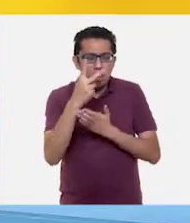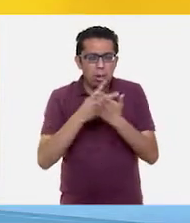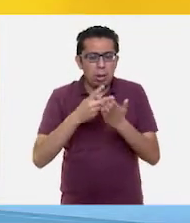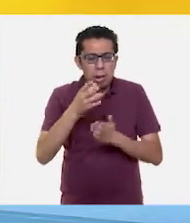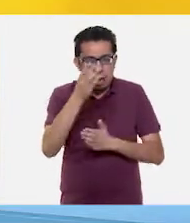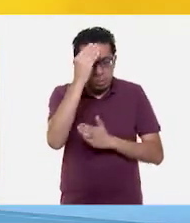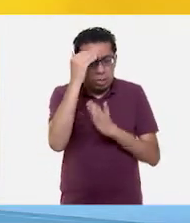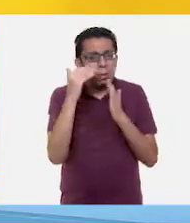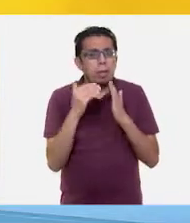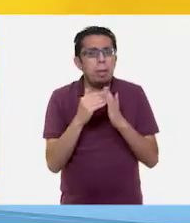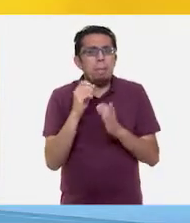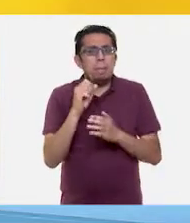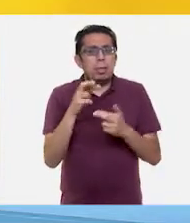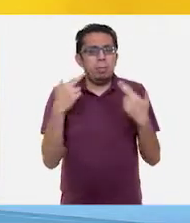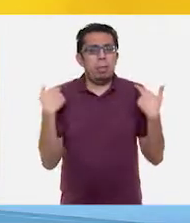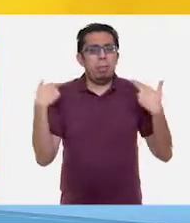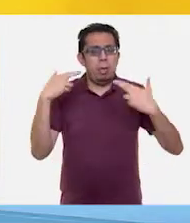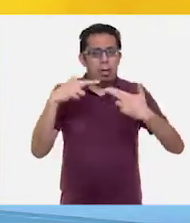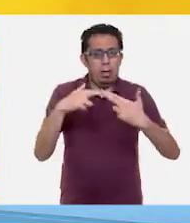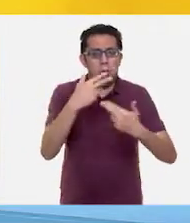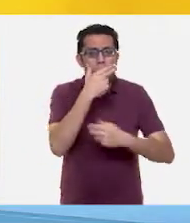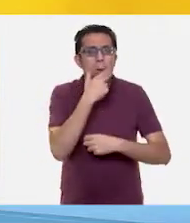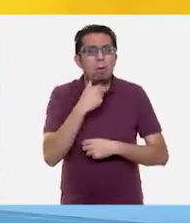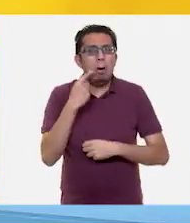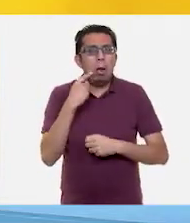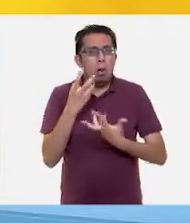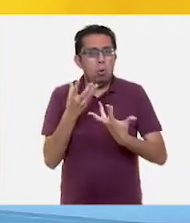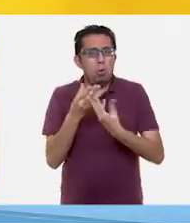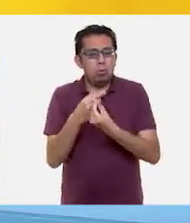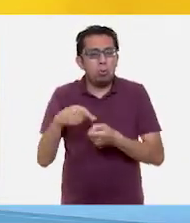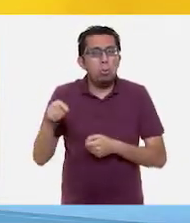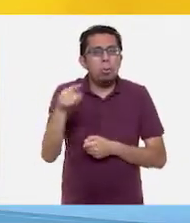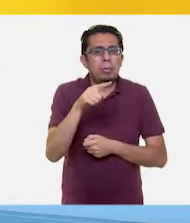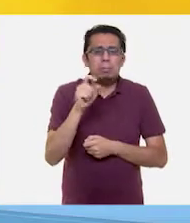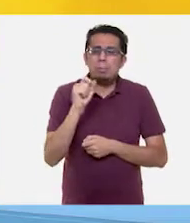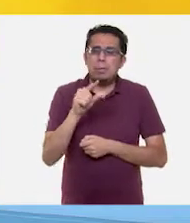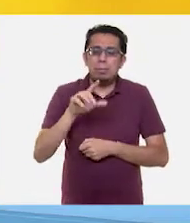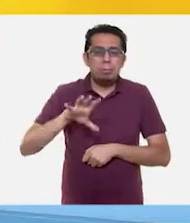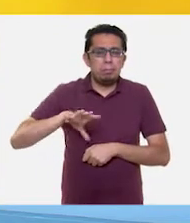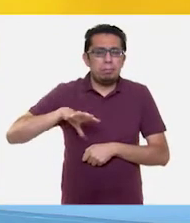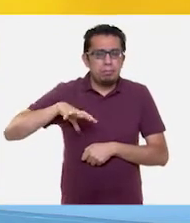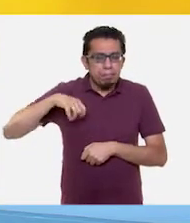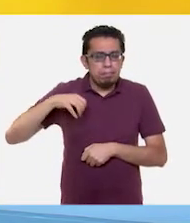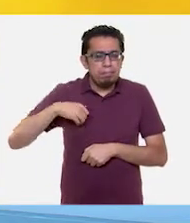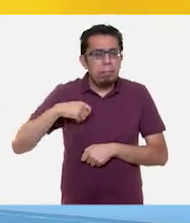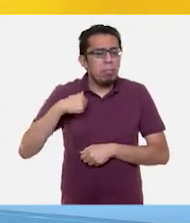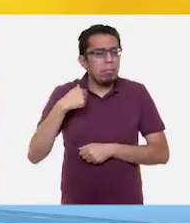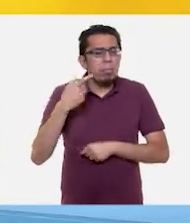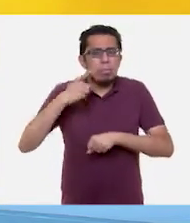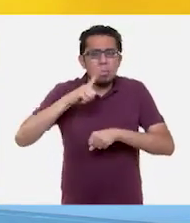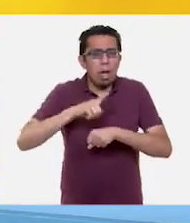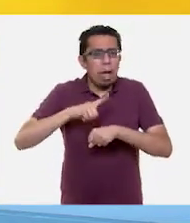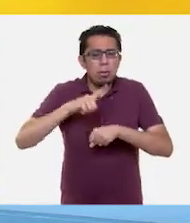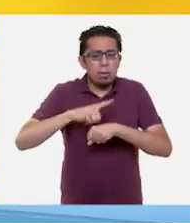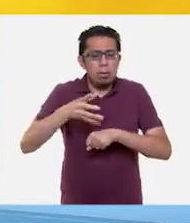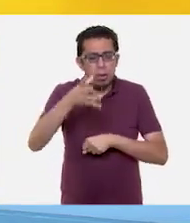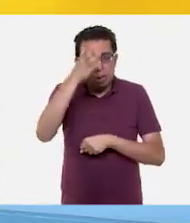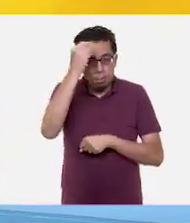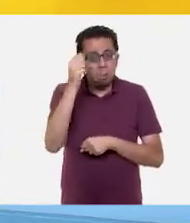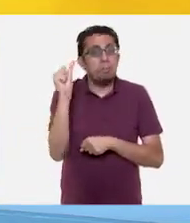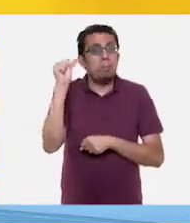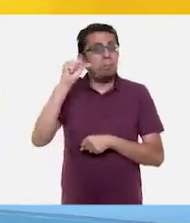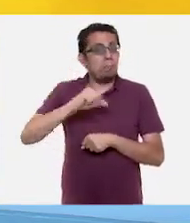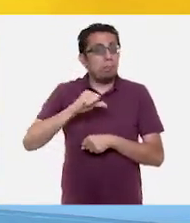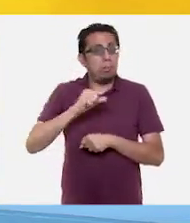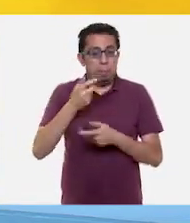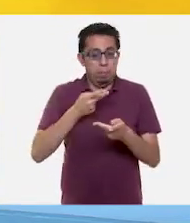los maestros y las maestras que los acompañamos también nos hemos esforzado mucho y aprendemos cada día. El día de hoy